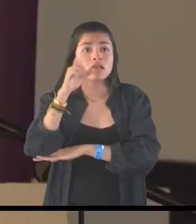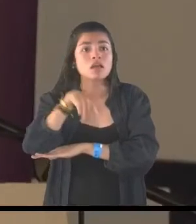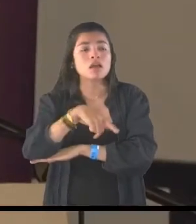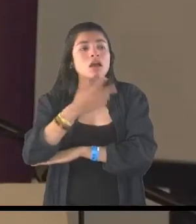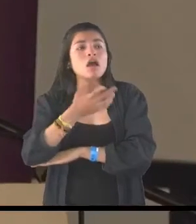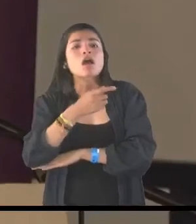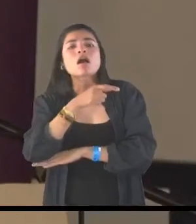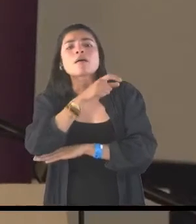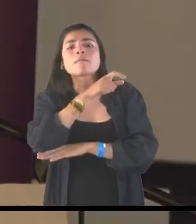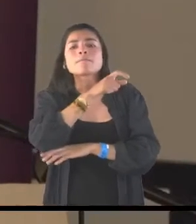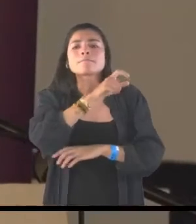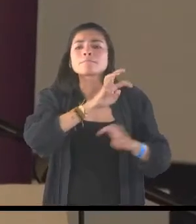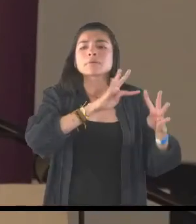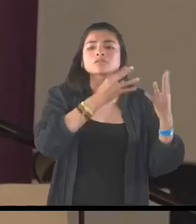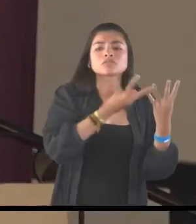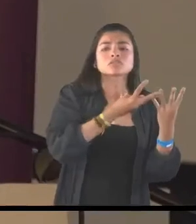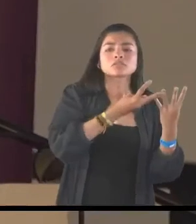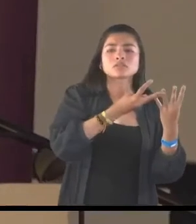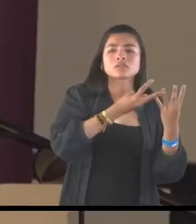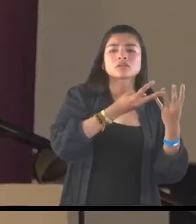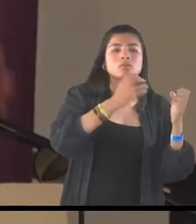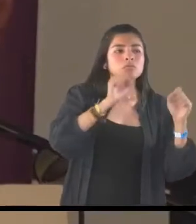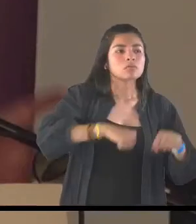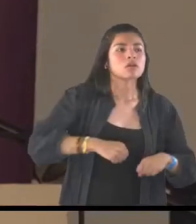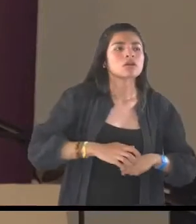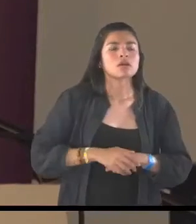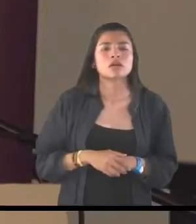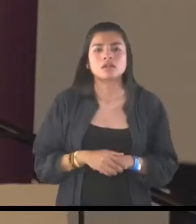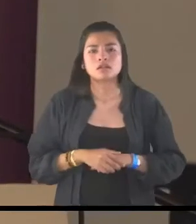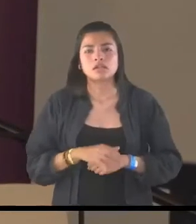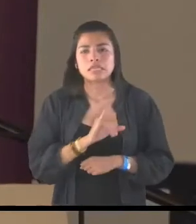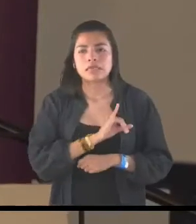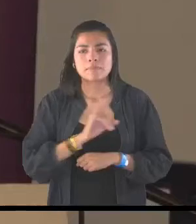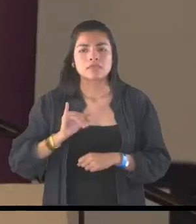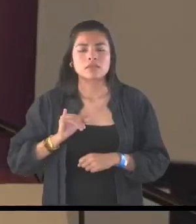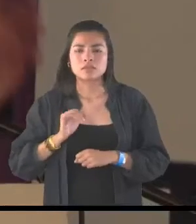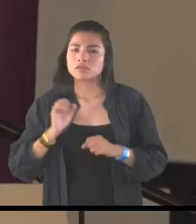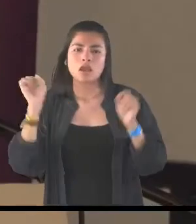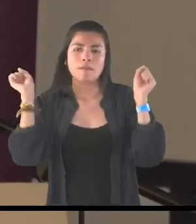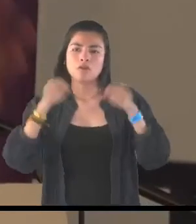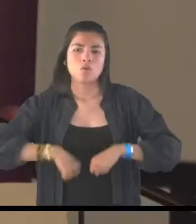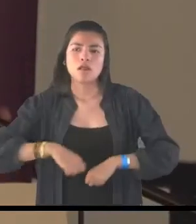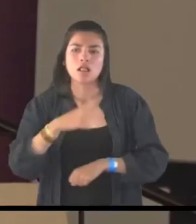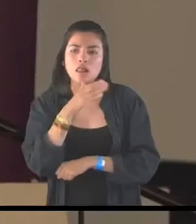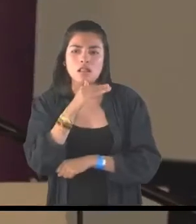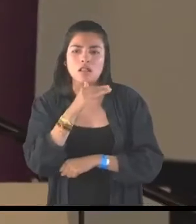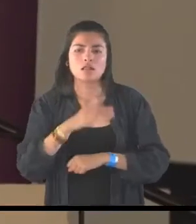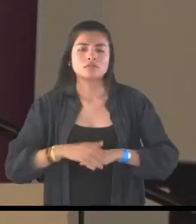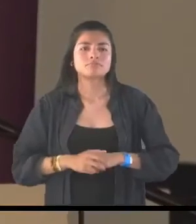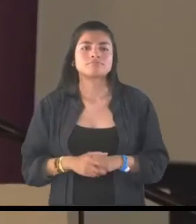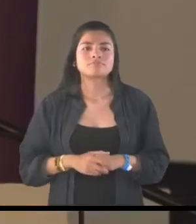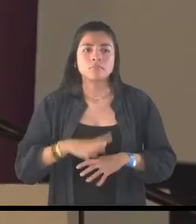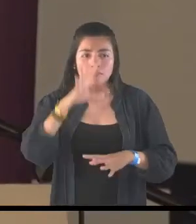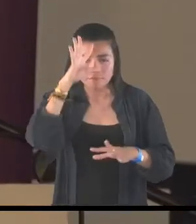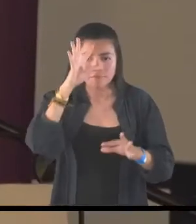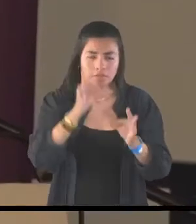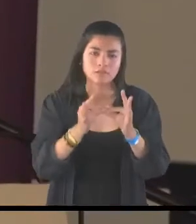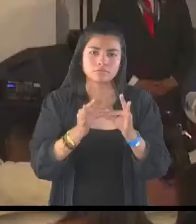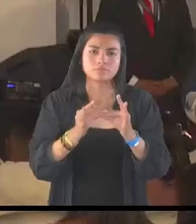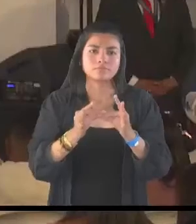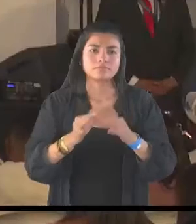con congresistas totalmente independientes podríamos aprobar. Así que tengan fe.